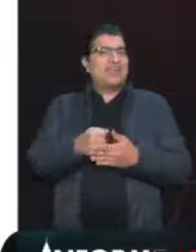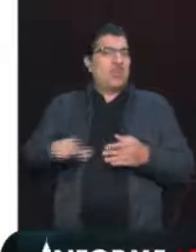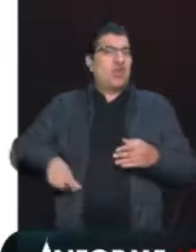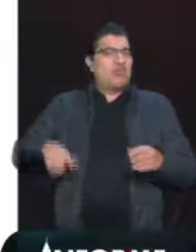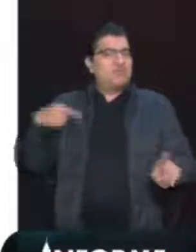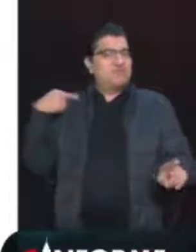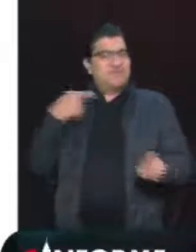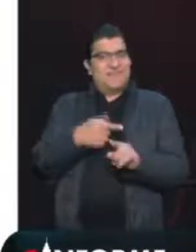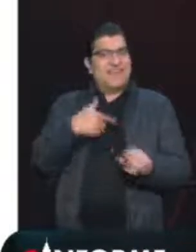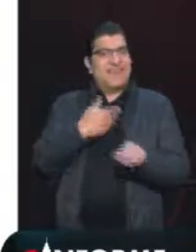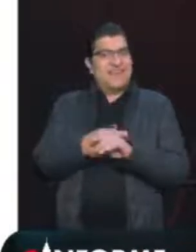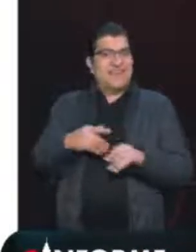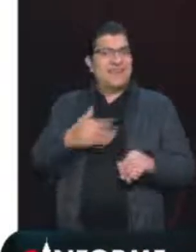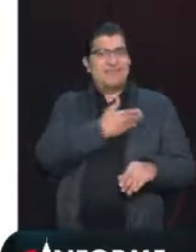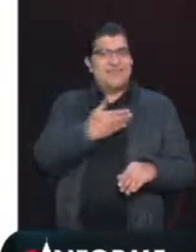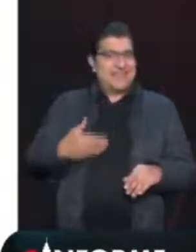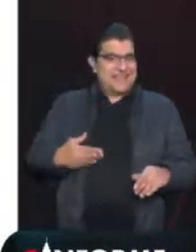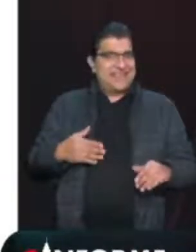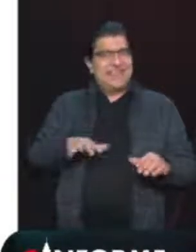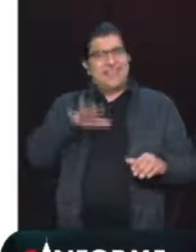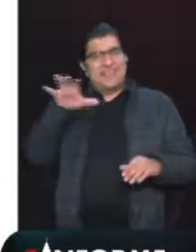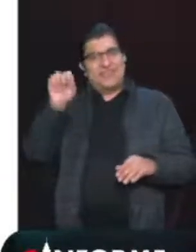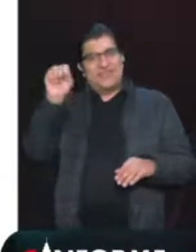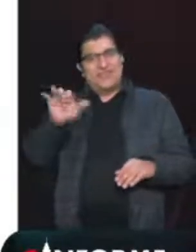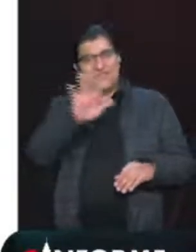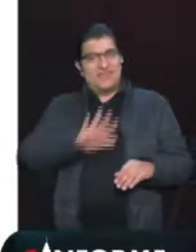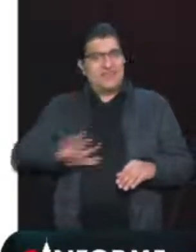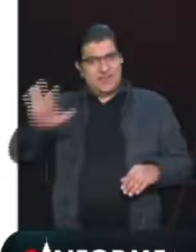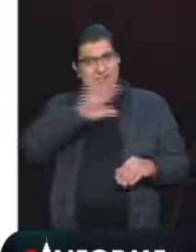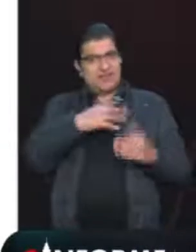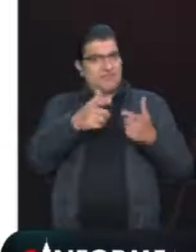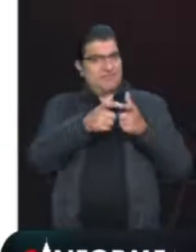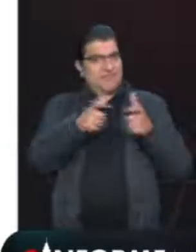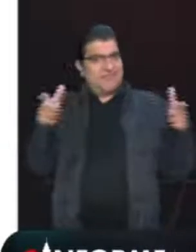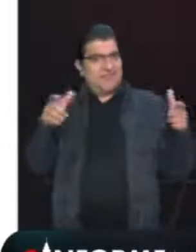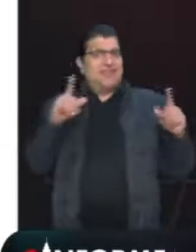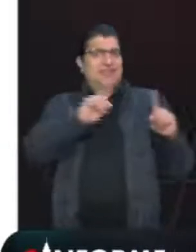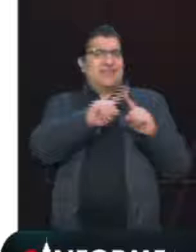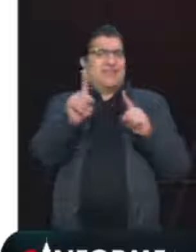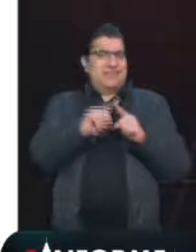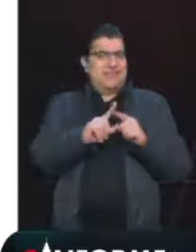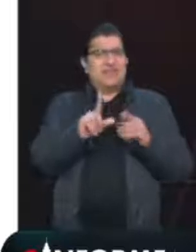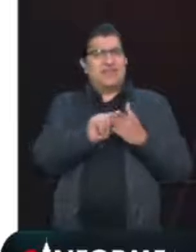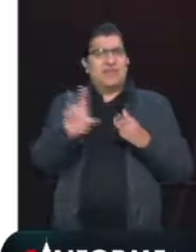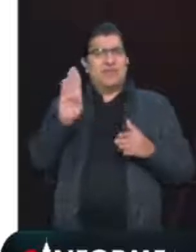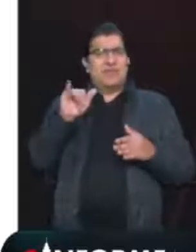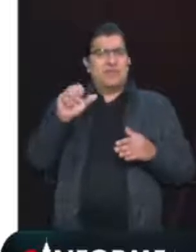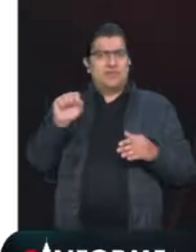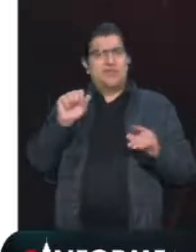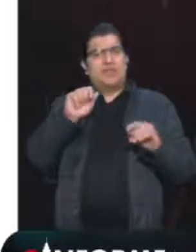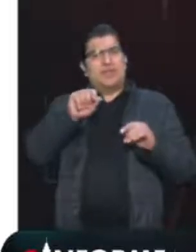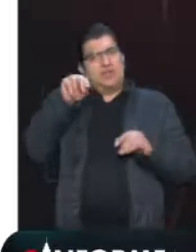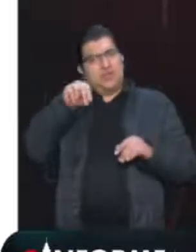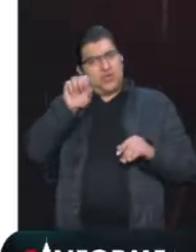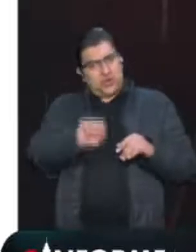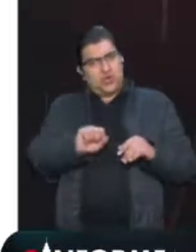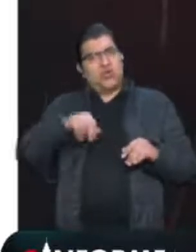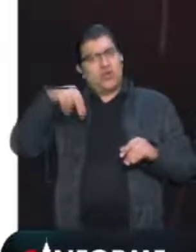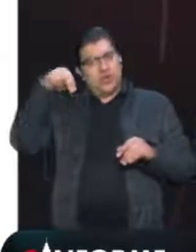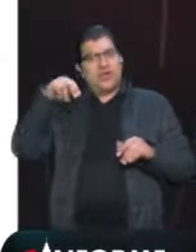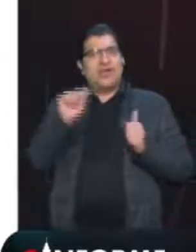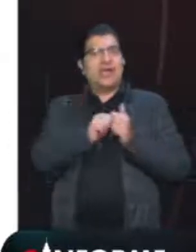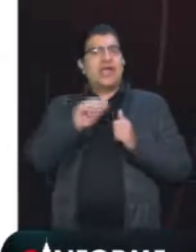presidente. Ahí la vemos al sur del gráfico, cómo es amplificada por un montón de cuentas de bots. Y al norte vemos la cuenta de